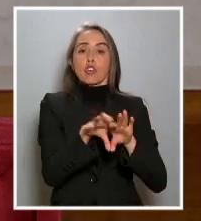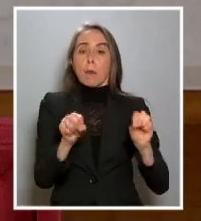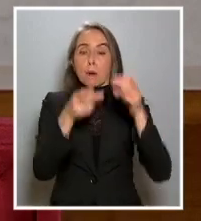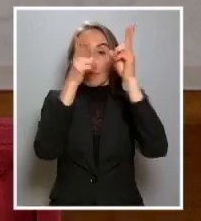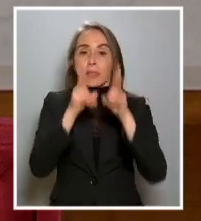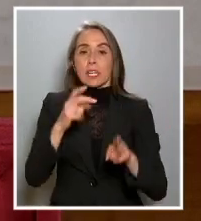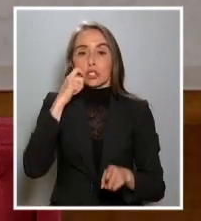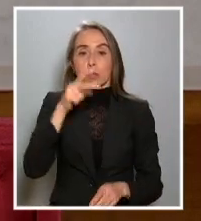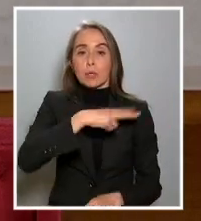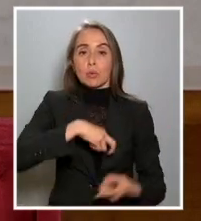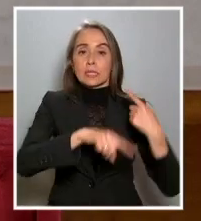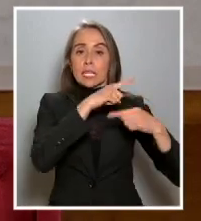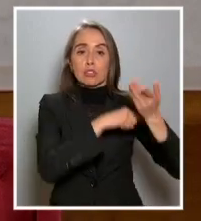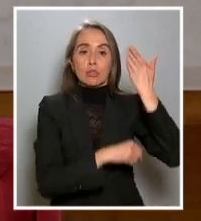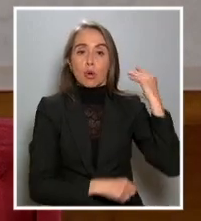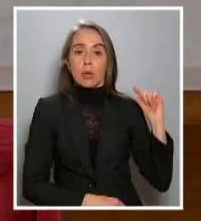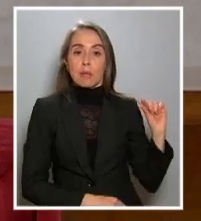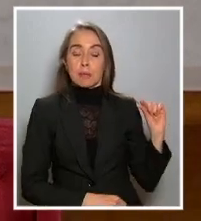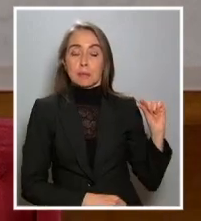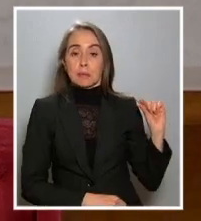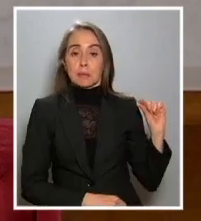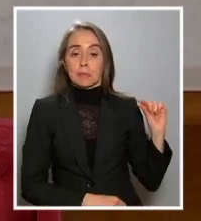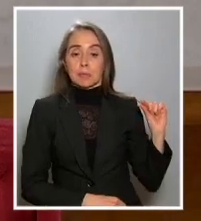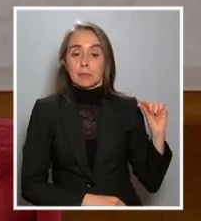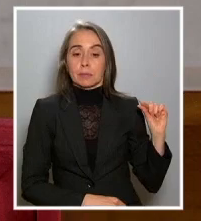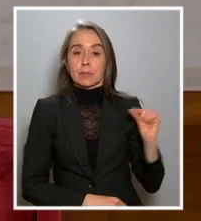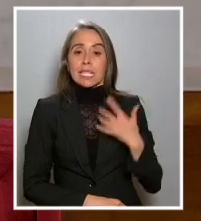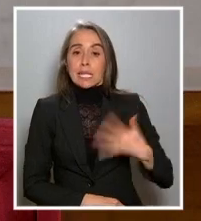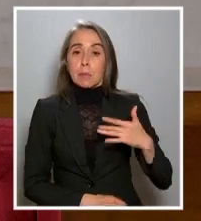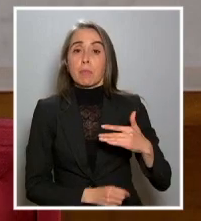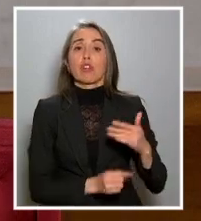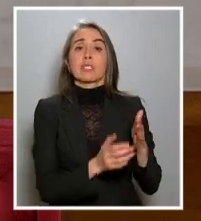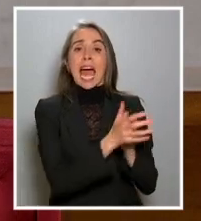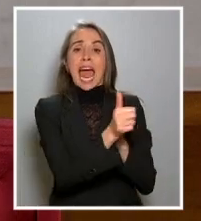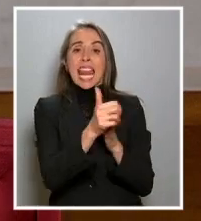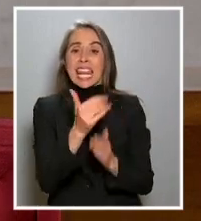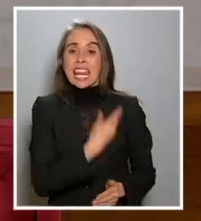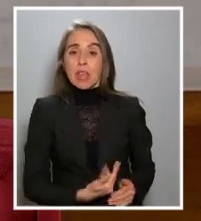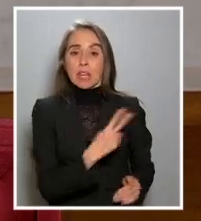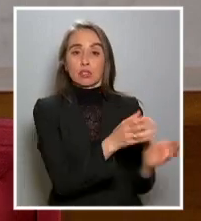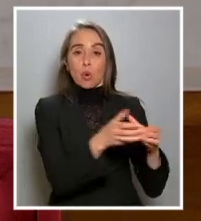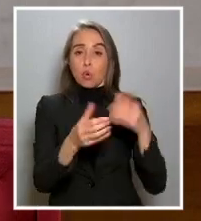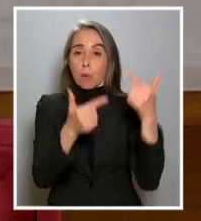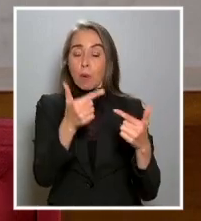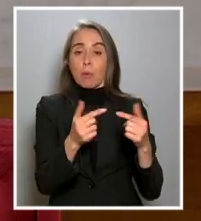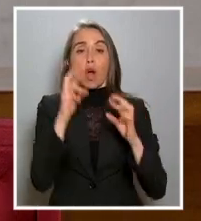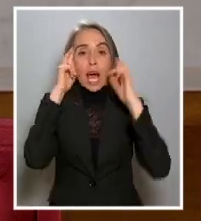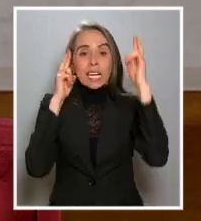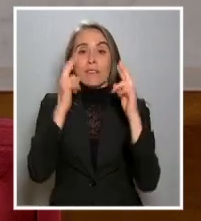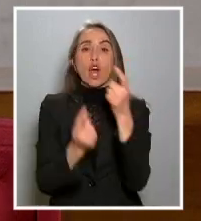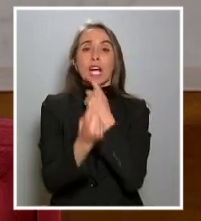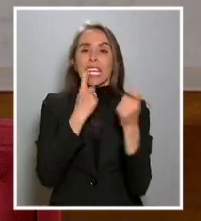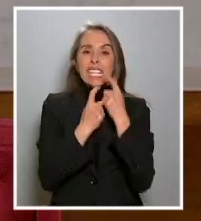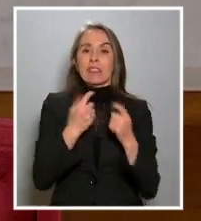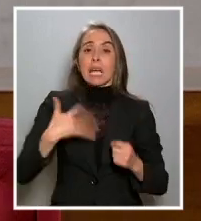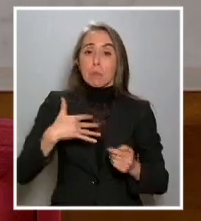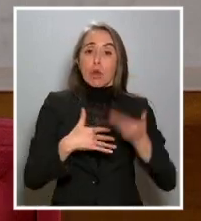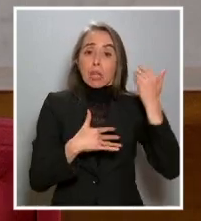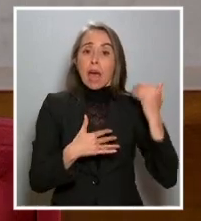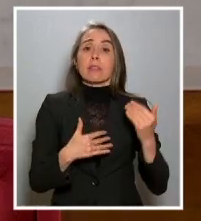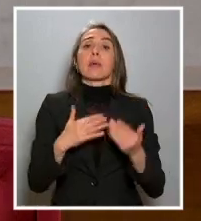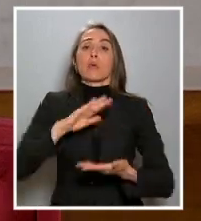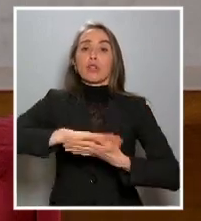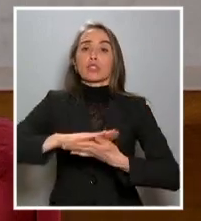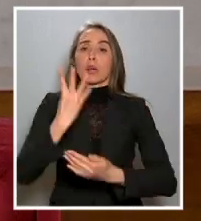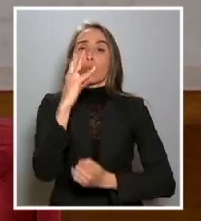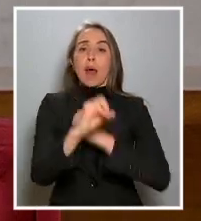derechos humanos en nuestra historia reciente. Importantes líderes de su sector habían hecho reflexiones y autocríticas relevantes para los 40